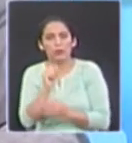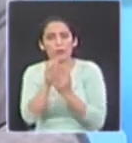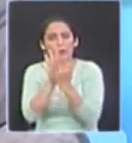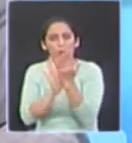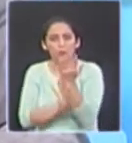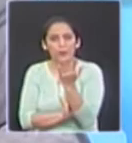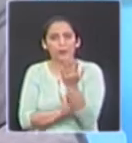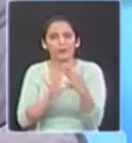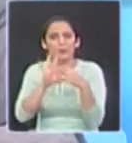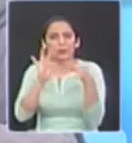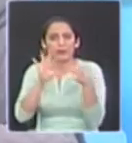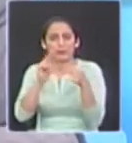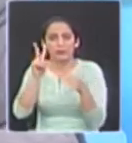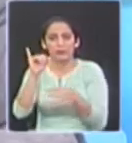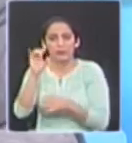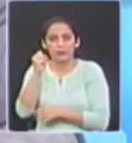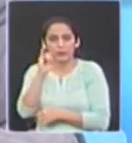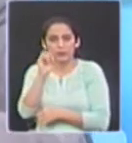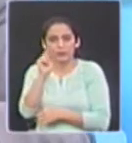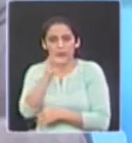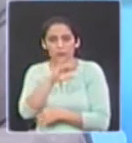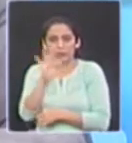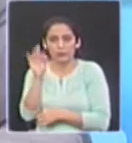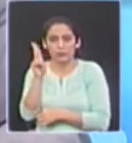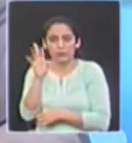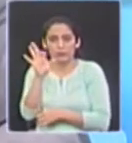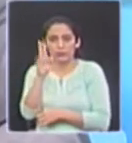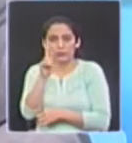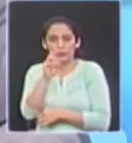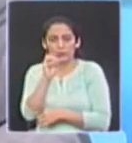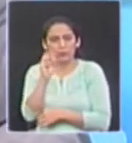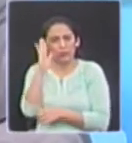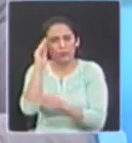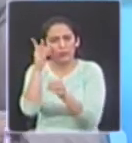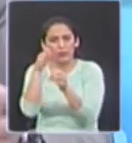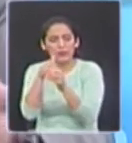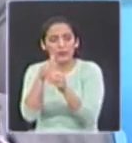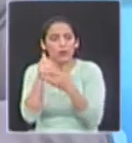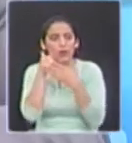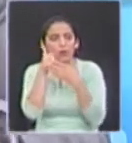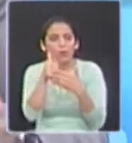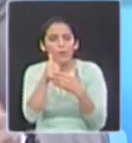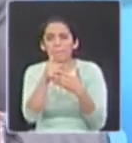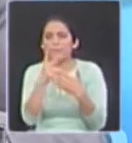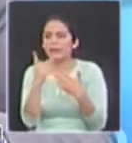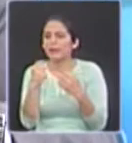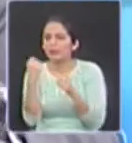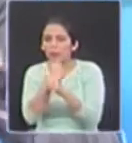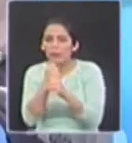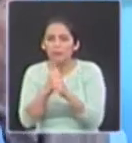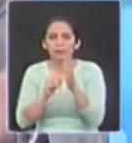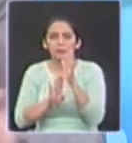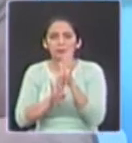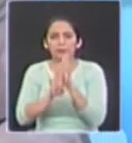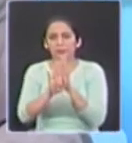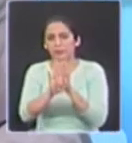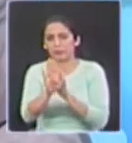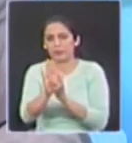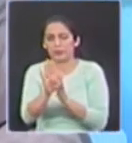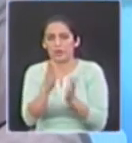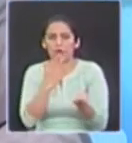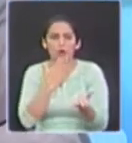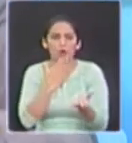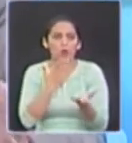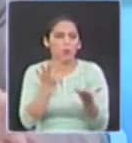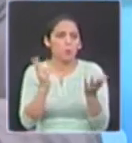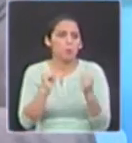Futuro Ecuador, cuyo objetivo esencial es mejorar la competitividad del sector productivo basados en diferentes factores y con trabajos